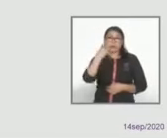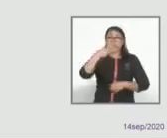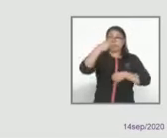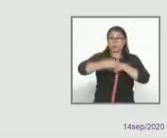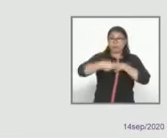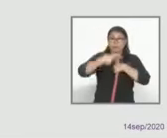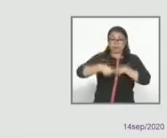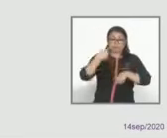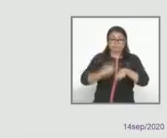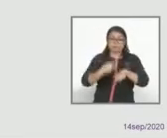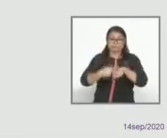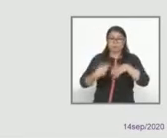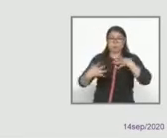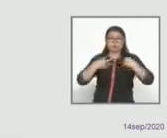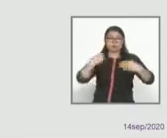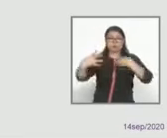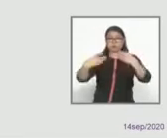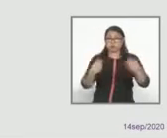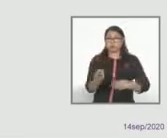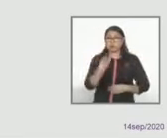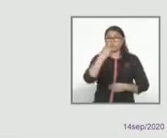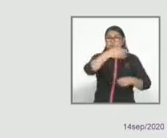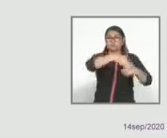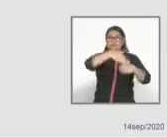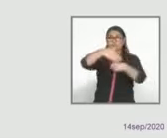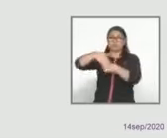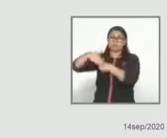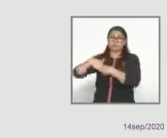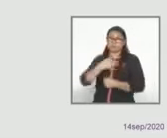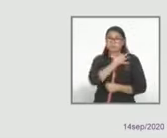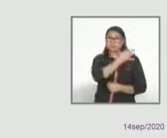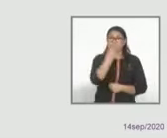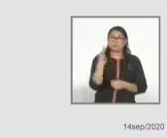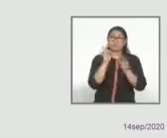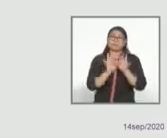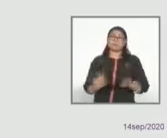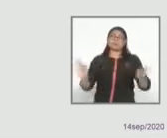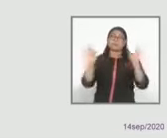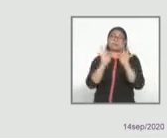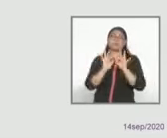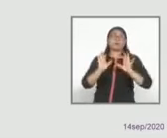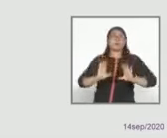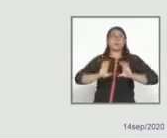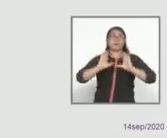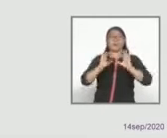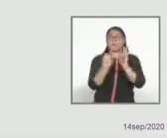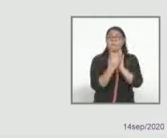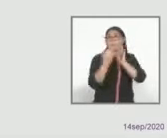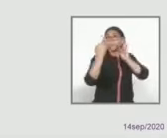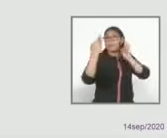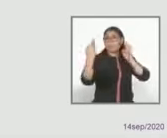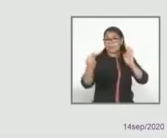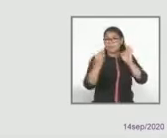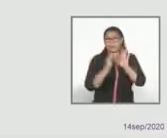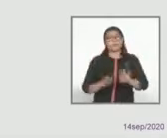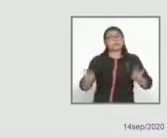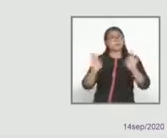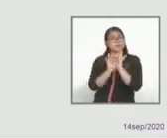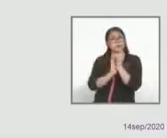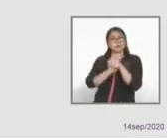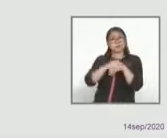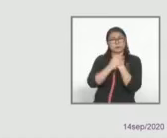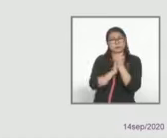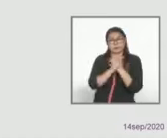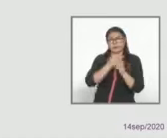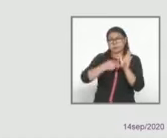contagio. Por tanto, insistimos con toda la población en continuar con las medidas de sana distancia, lavado de manos, el